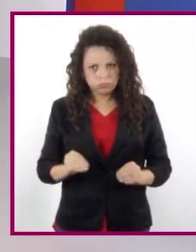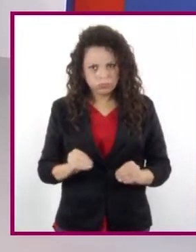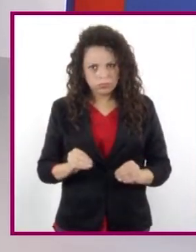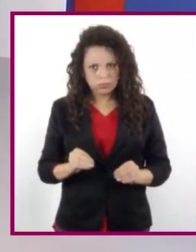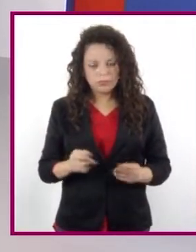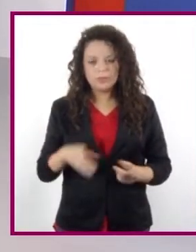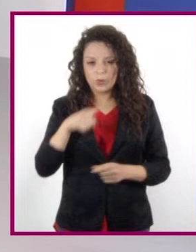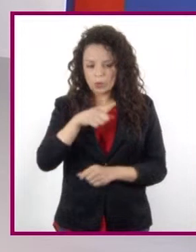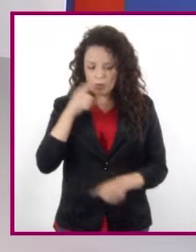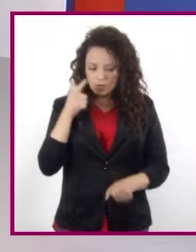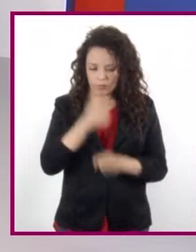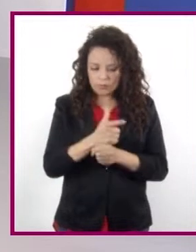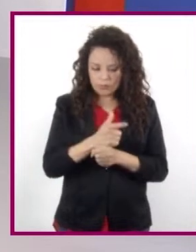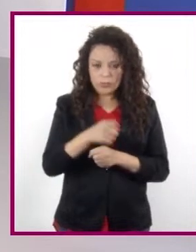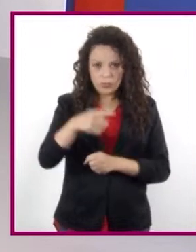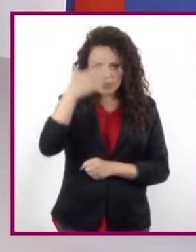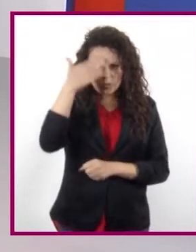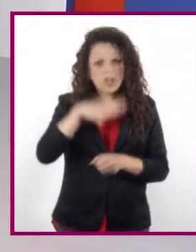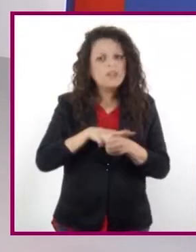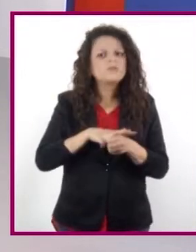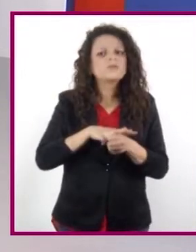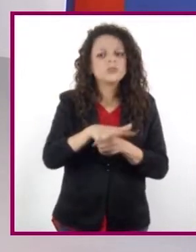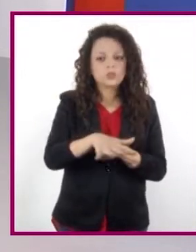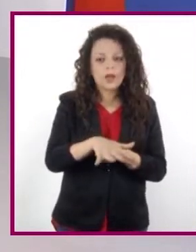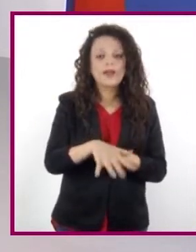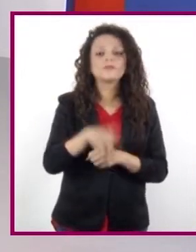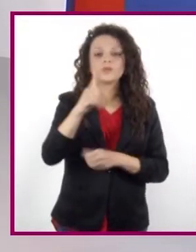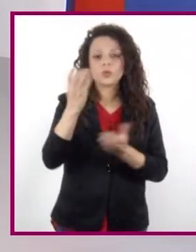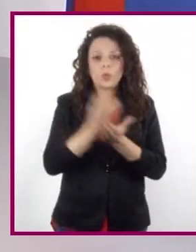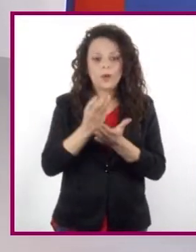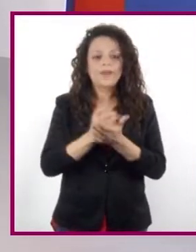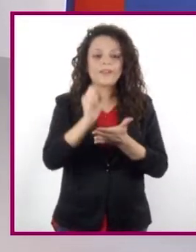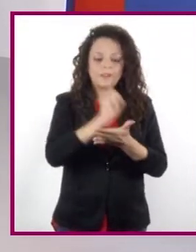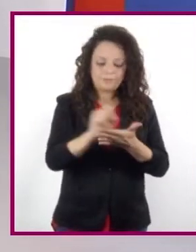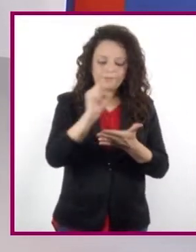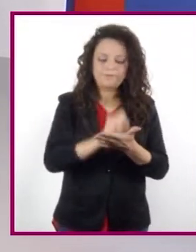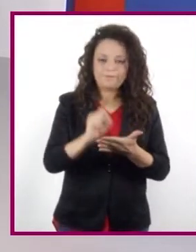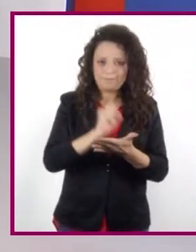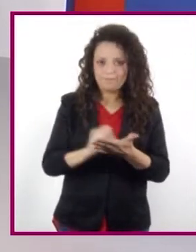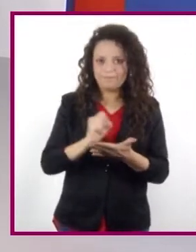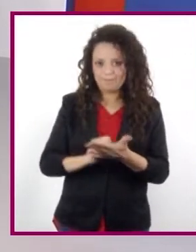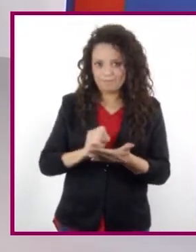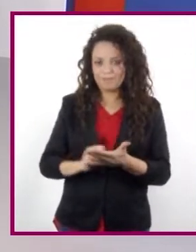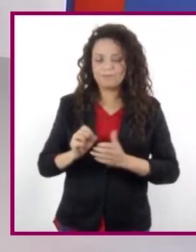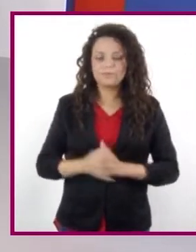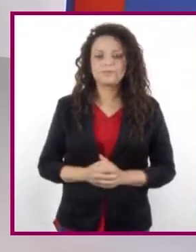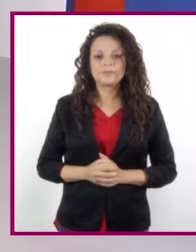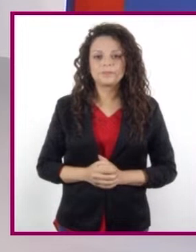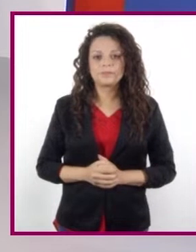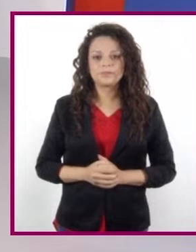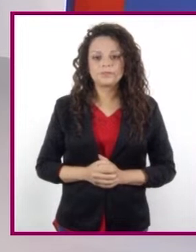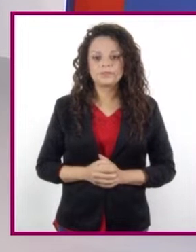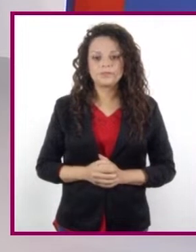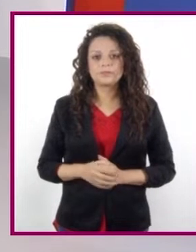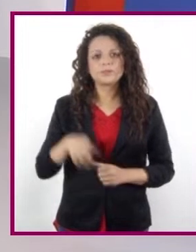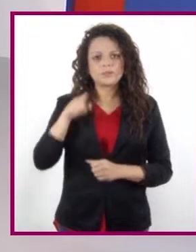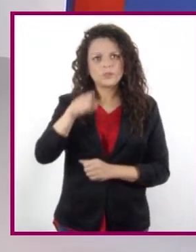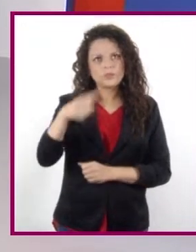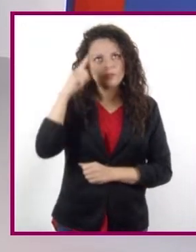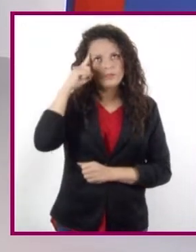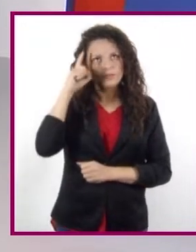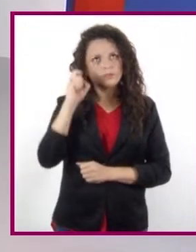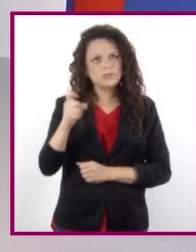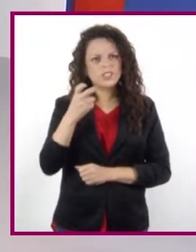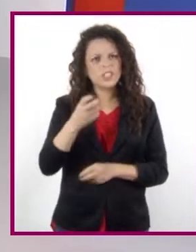identificarlos. ¿Saben cuáles son? Comiencen a registrar en su cuaderno. ¿Se han preguntado por qué ese objeto está hecho de ese